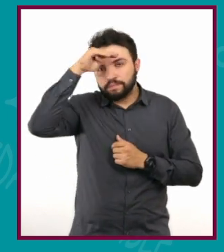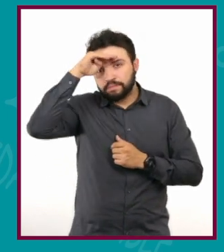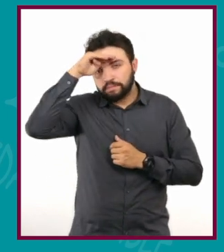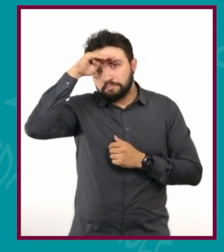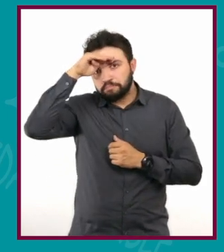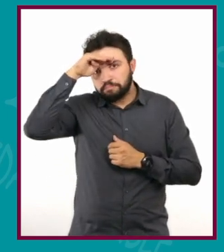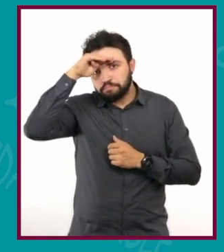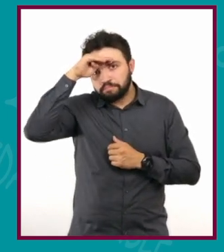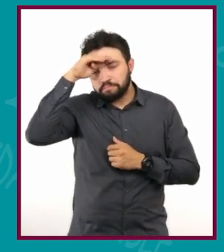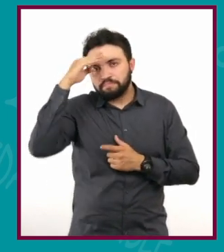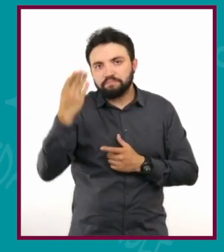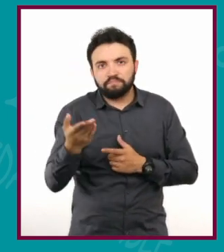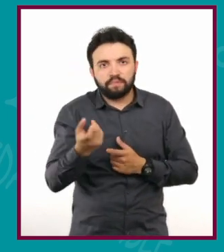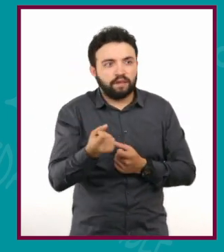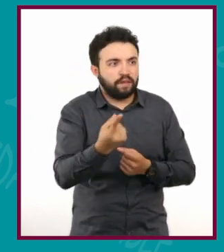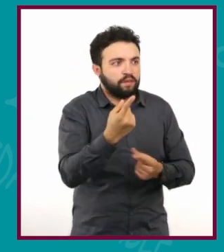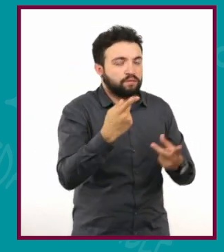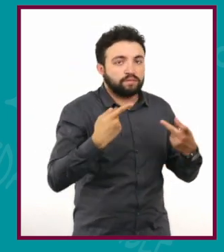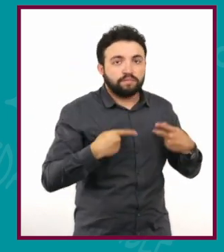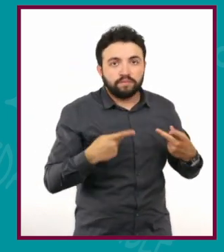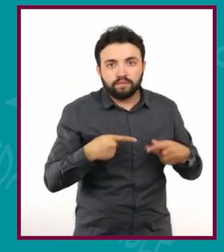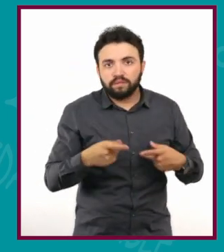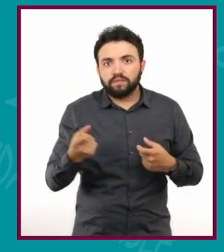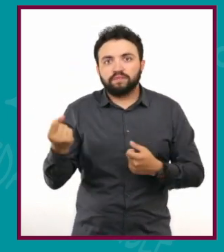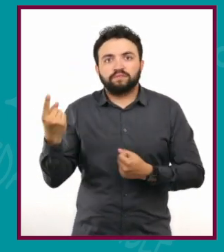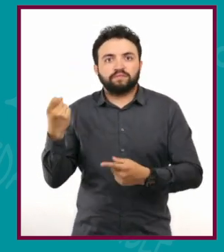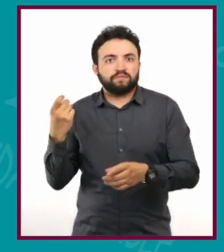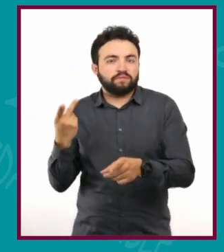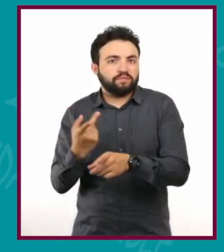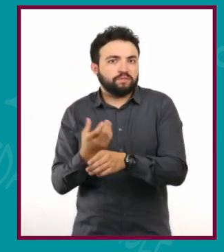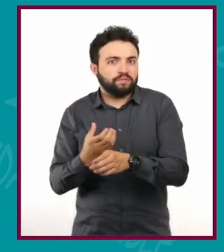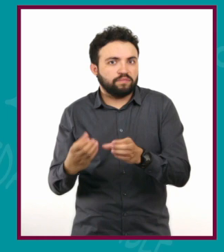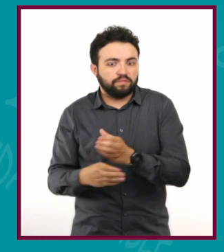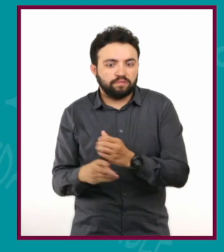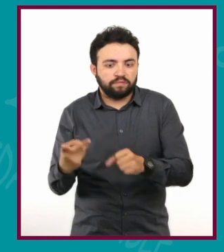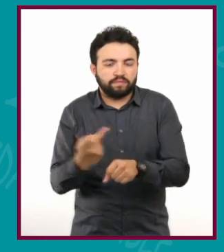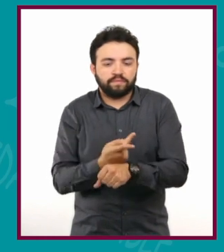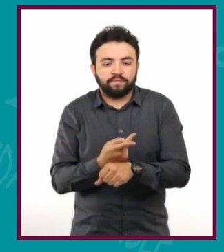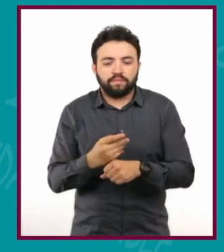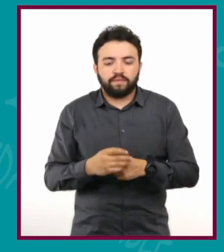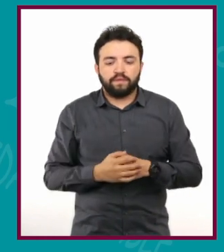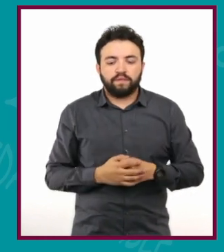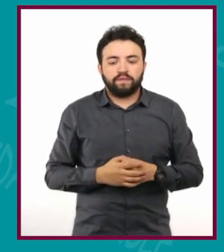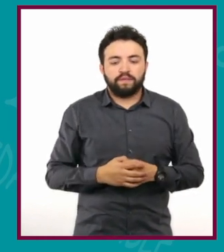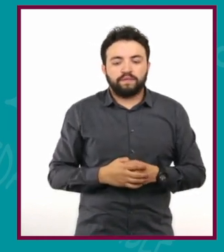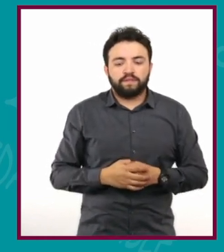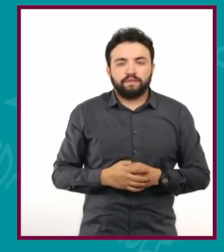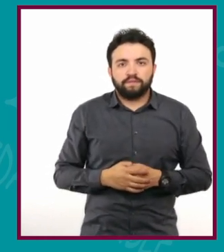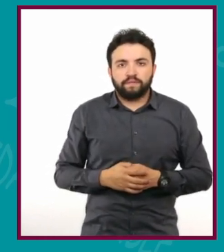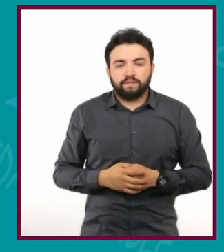pensamos de ciertas personas, de ciertas situaciones.